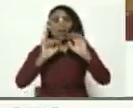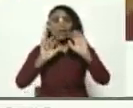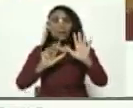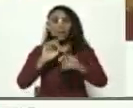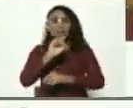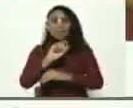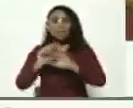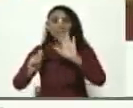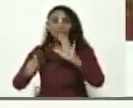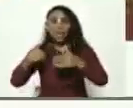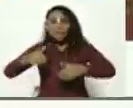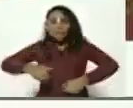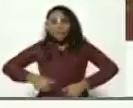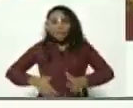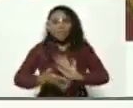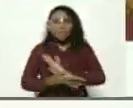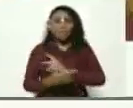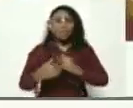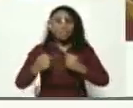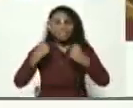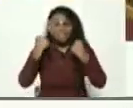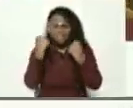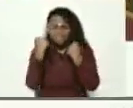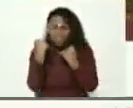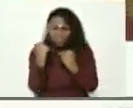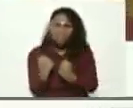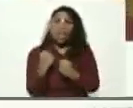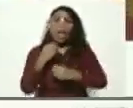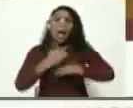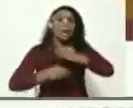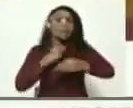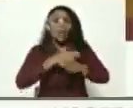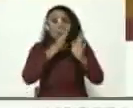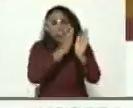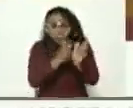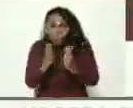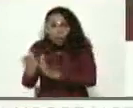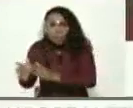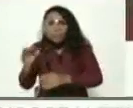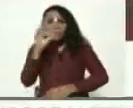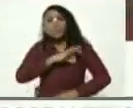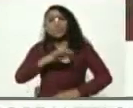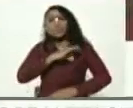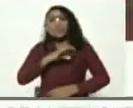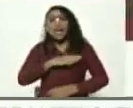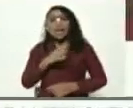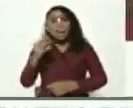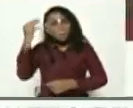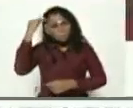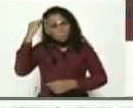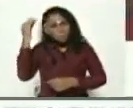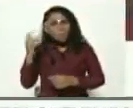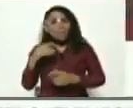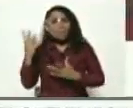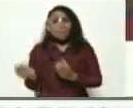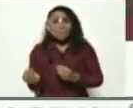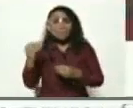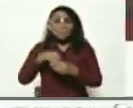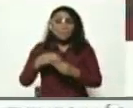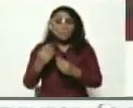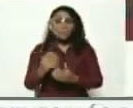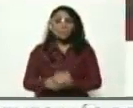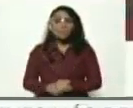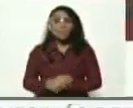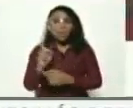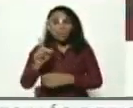1816 un esfuerzo titánico para reformar un orden social y mental excluyente. En otra misiva, esta